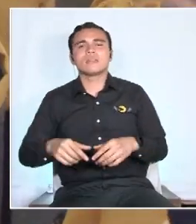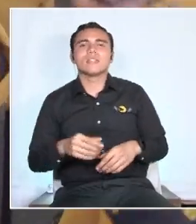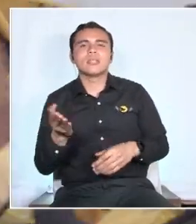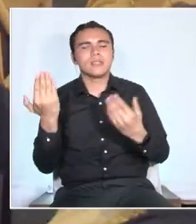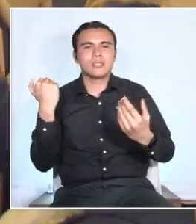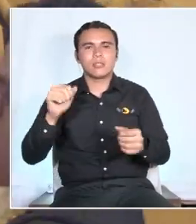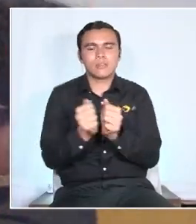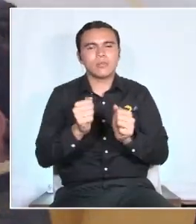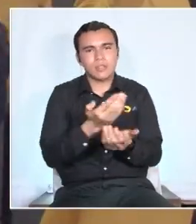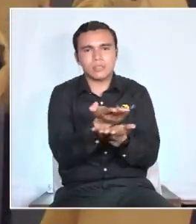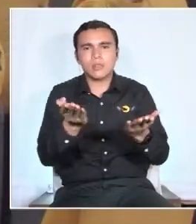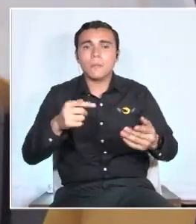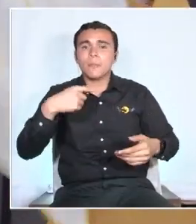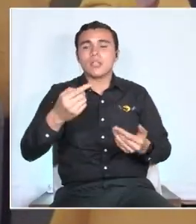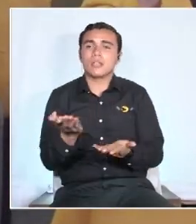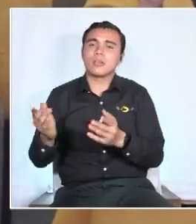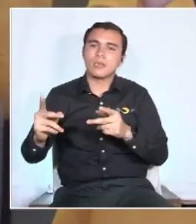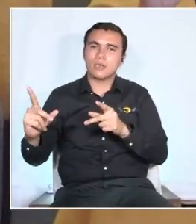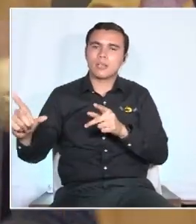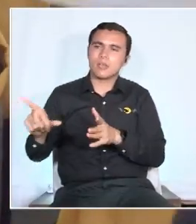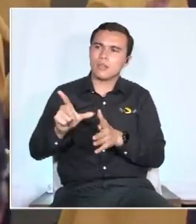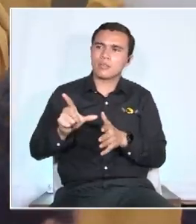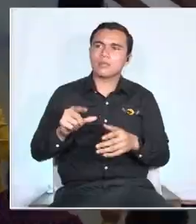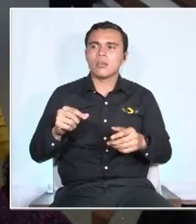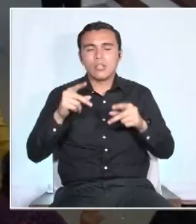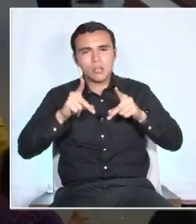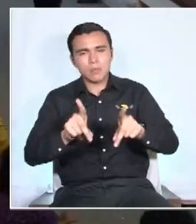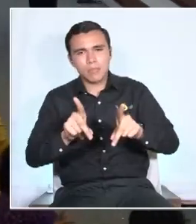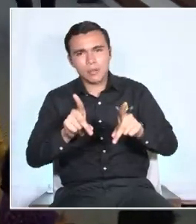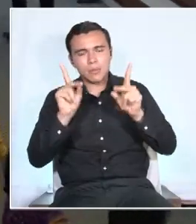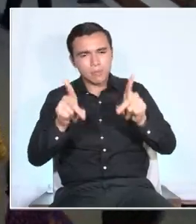estos. Dile al que está a tu lado, no deje que el fuego se apague.